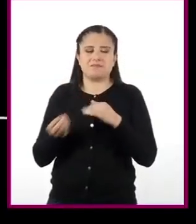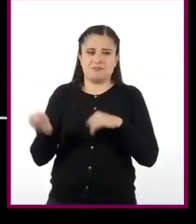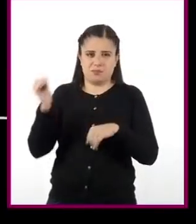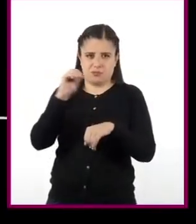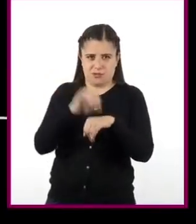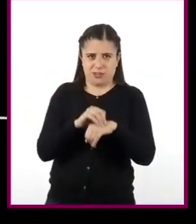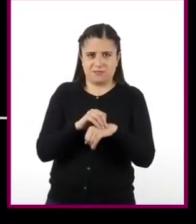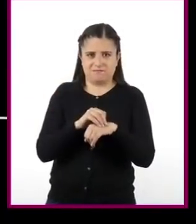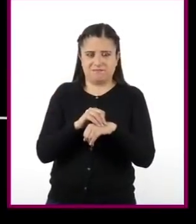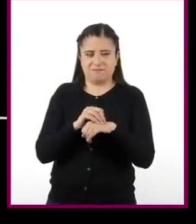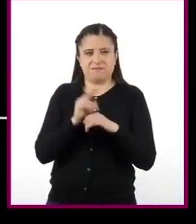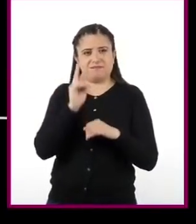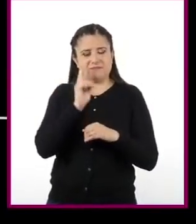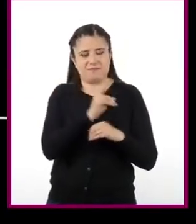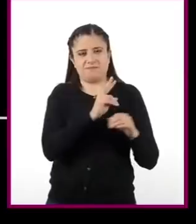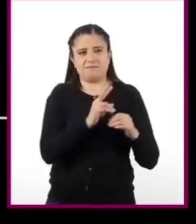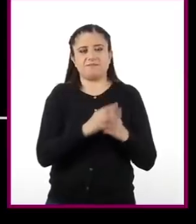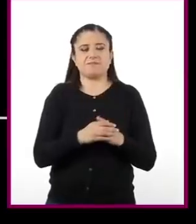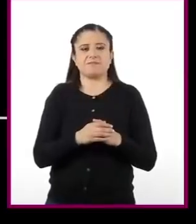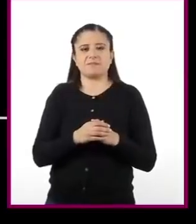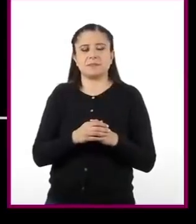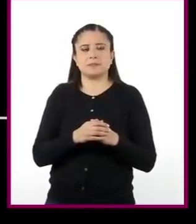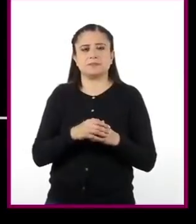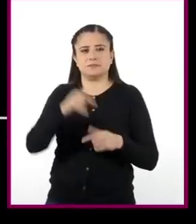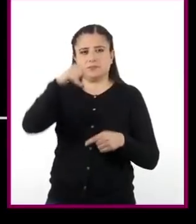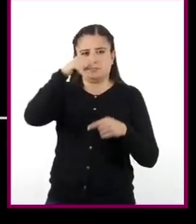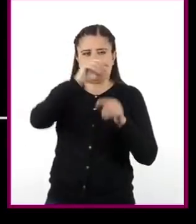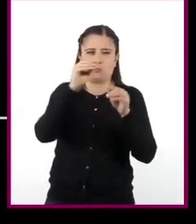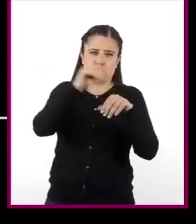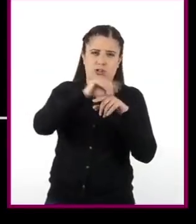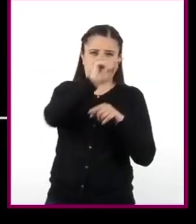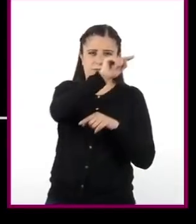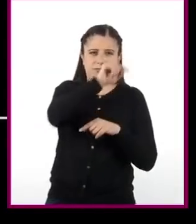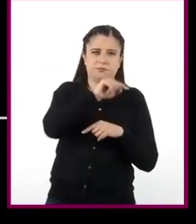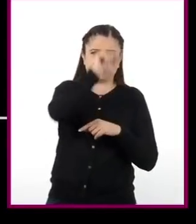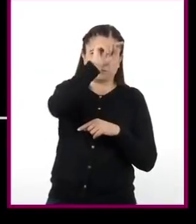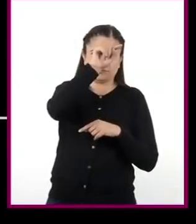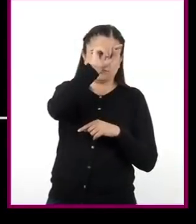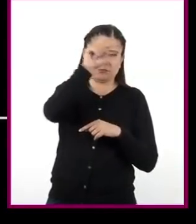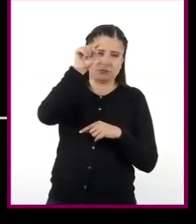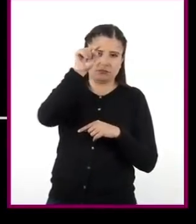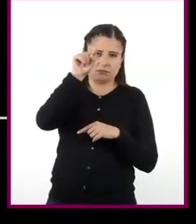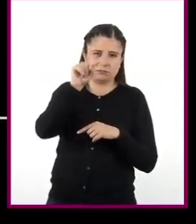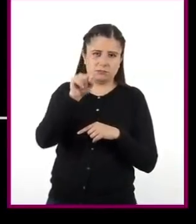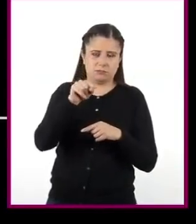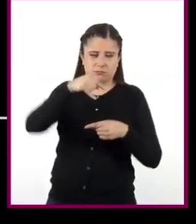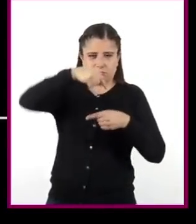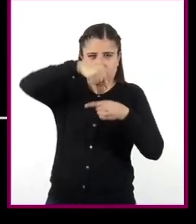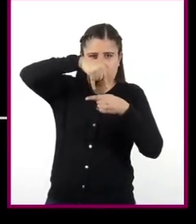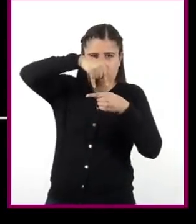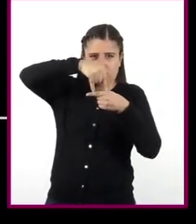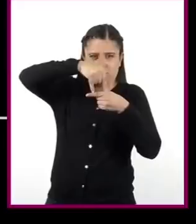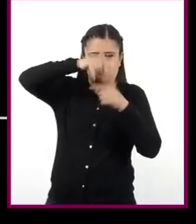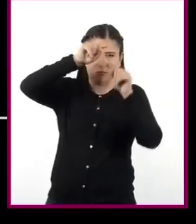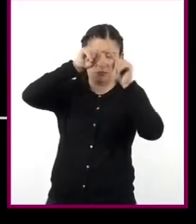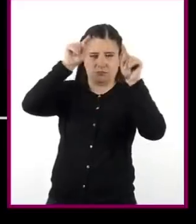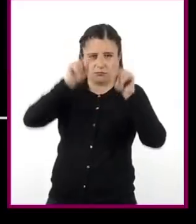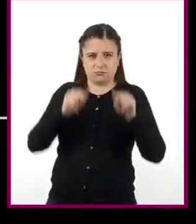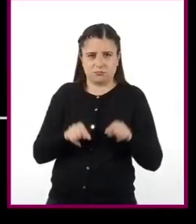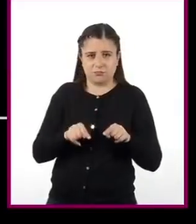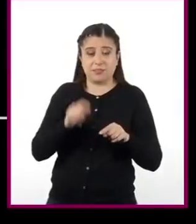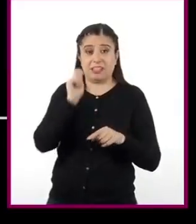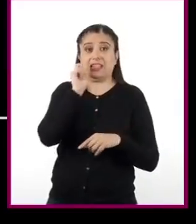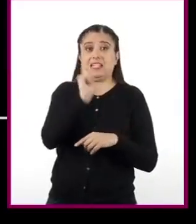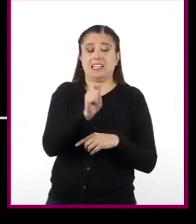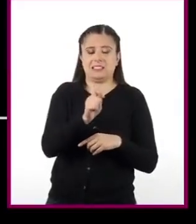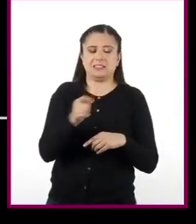justamente, digamos, como una especie de rectángulo. Ok, más o menos como una especie de rectángulo que